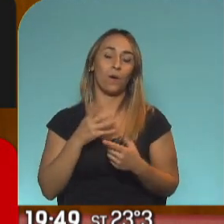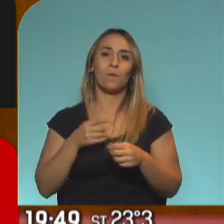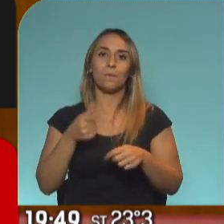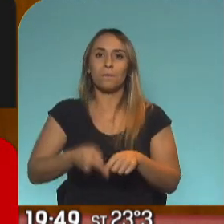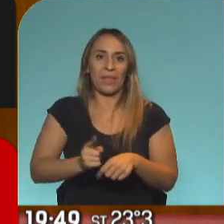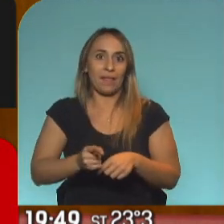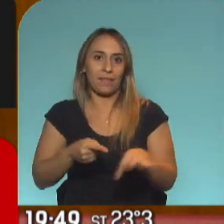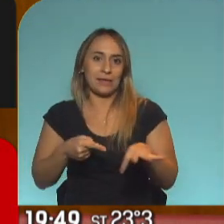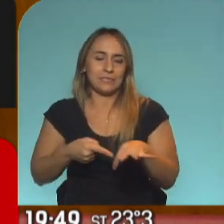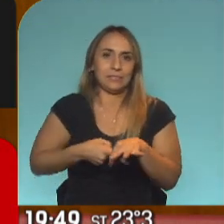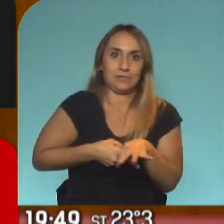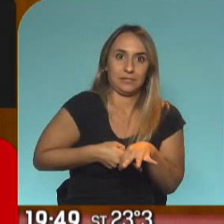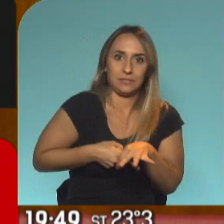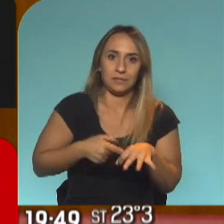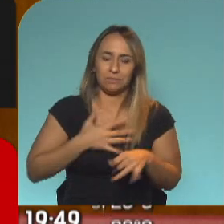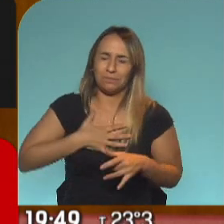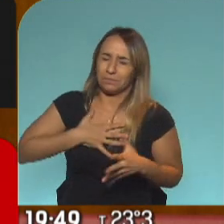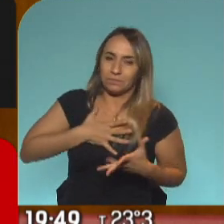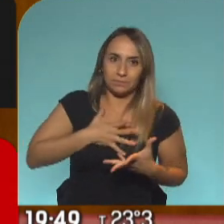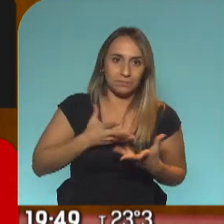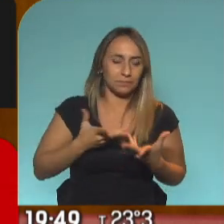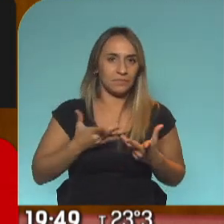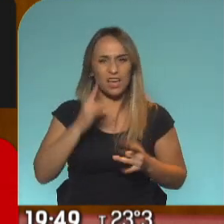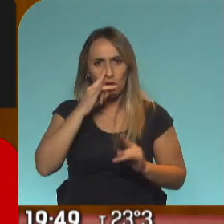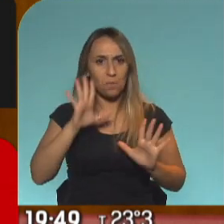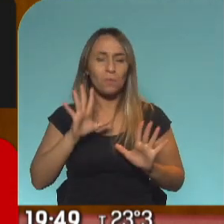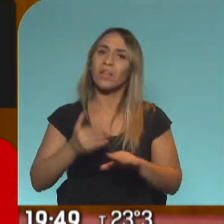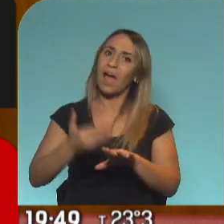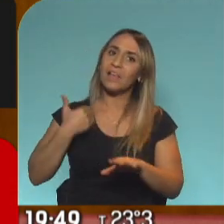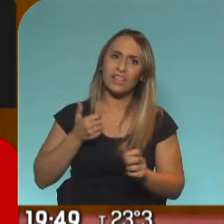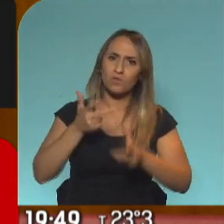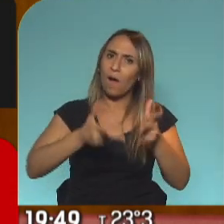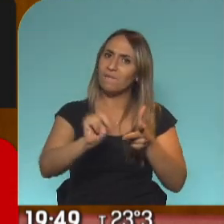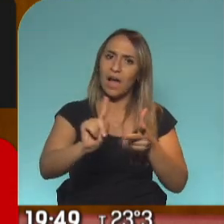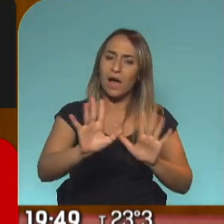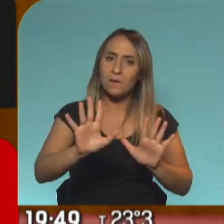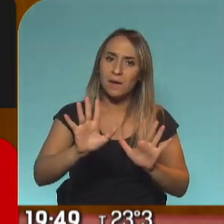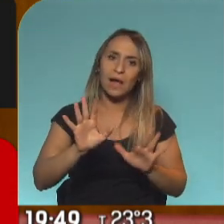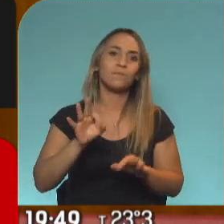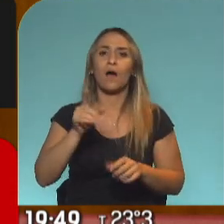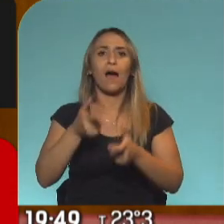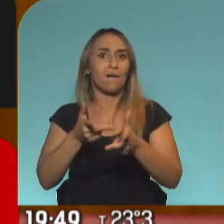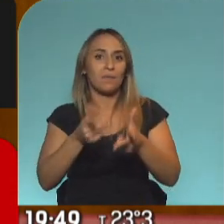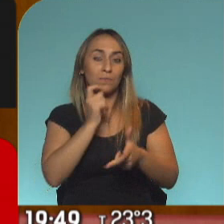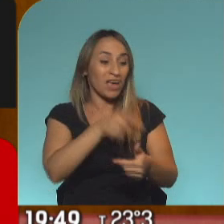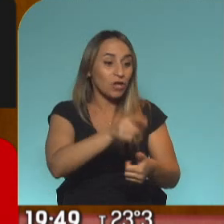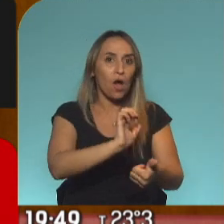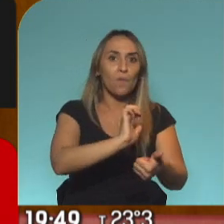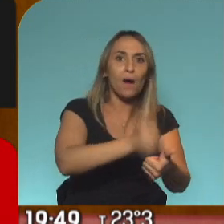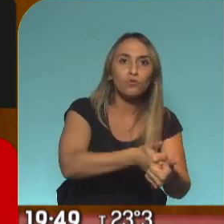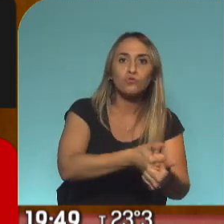erecto, era un abuso, porque tampoco, de eso no se hablaba, no te decían esto es un acoso, esto es un abuso, esto es violencia.